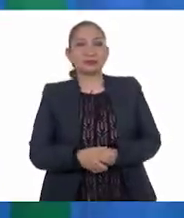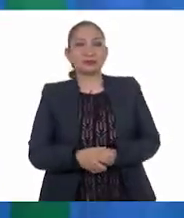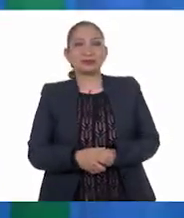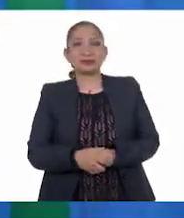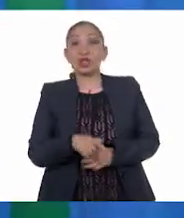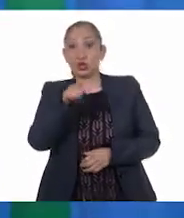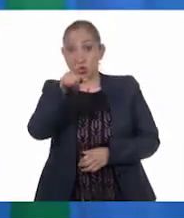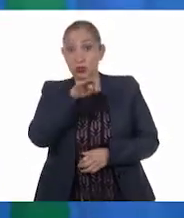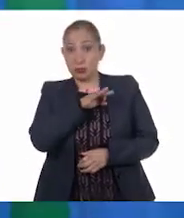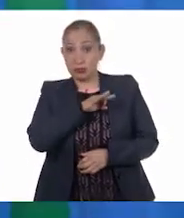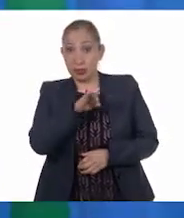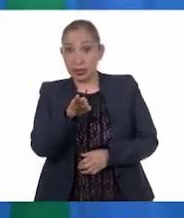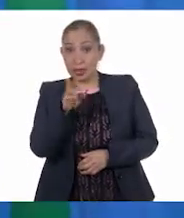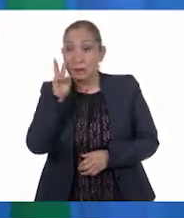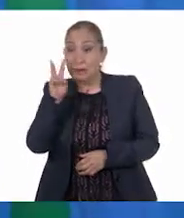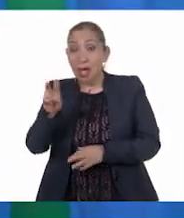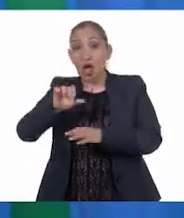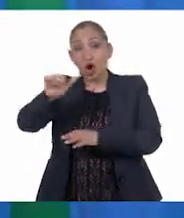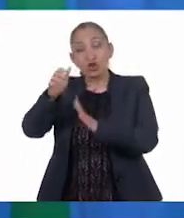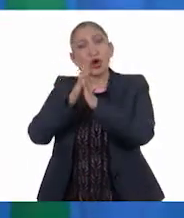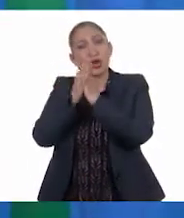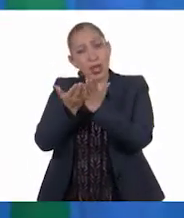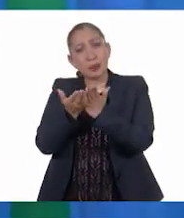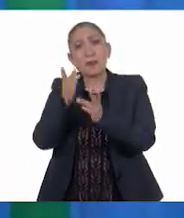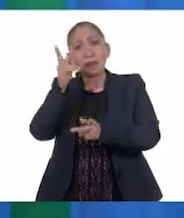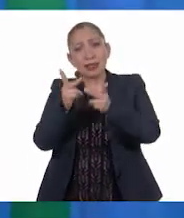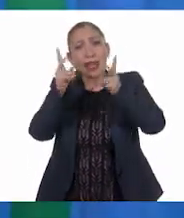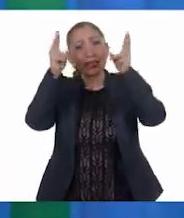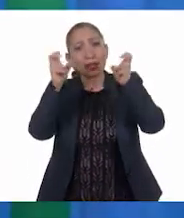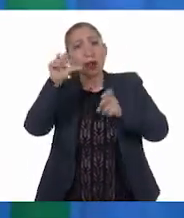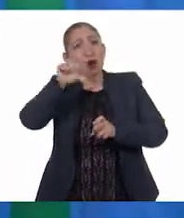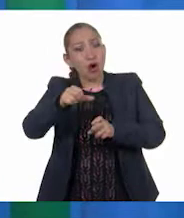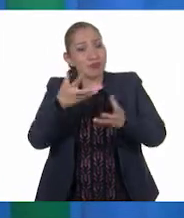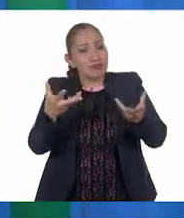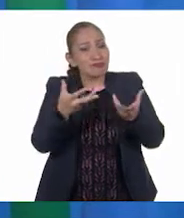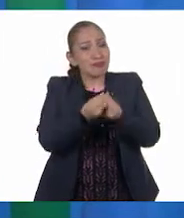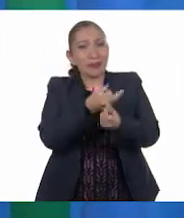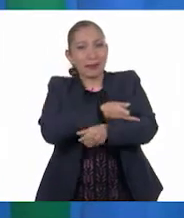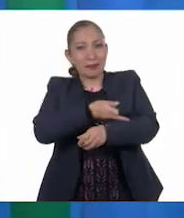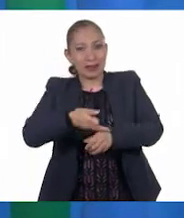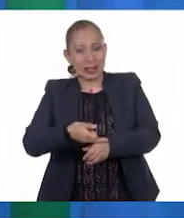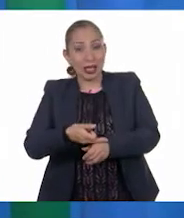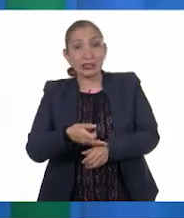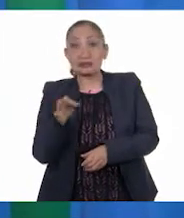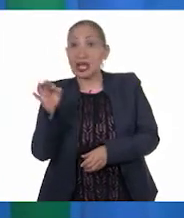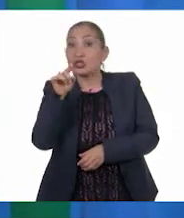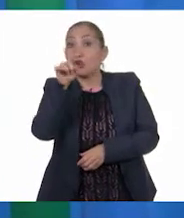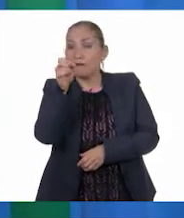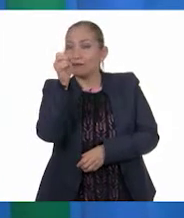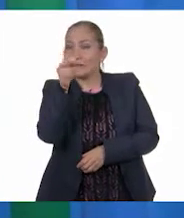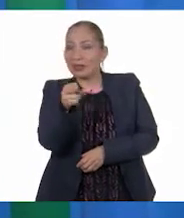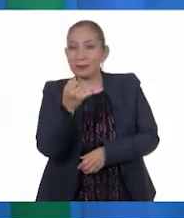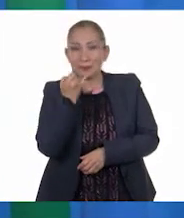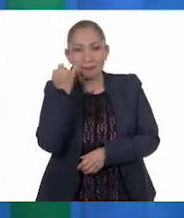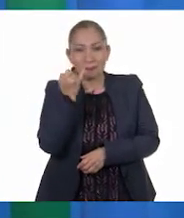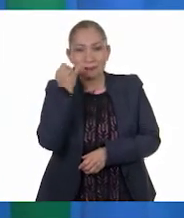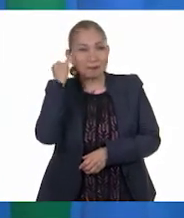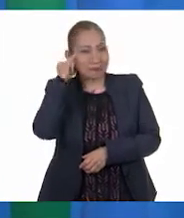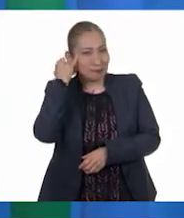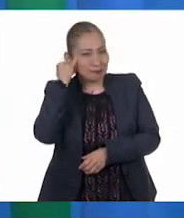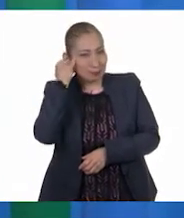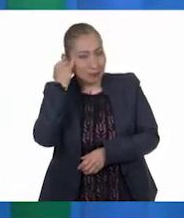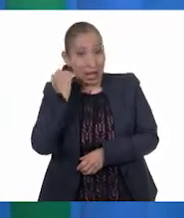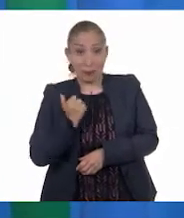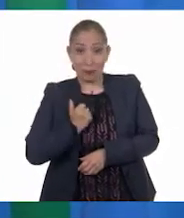Si te es posible, consulta otros libros y comenta el tema de hoy con tu familia. Si tienes la fortuna de hablar una lengua